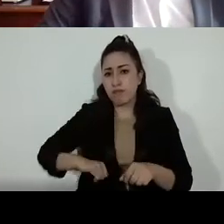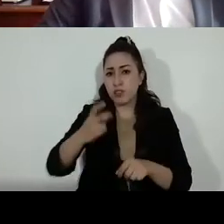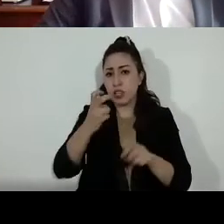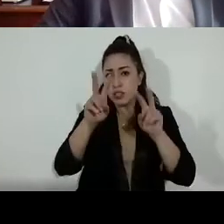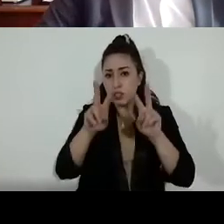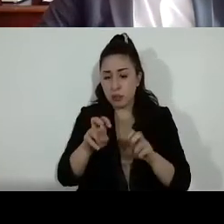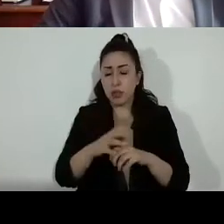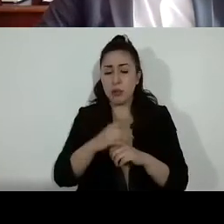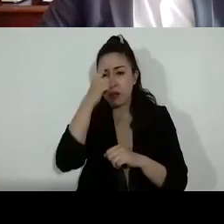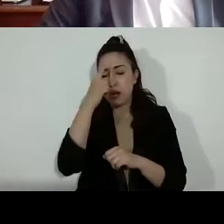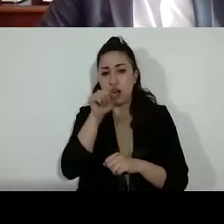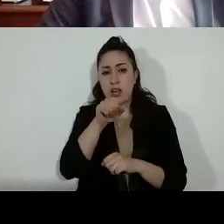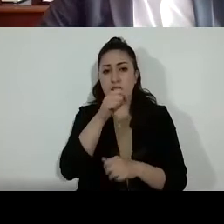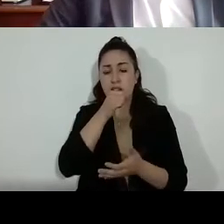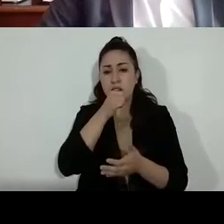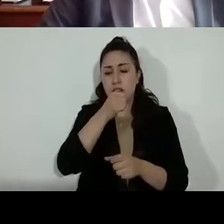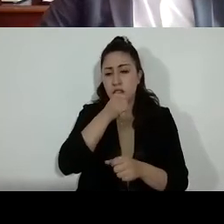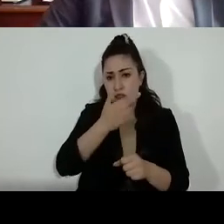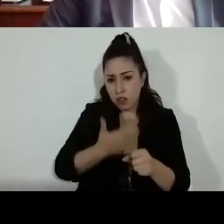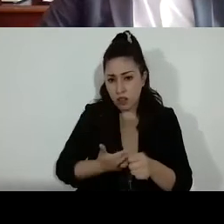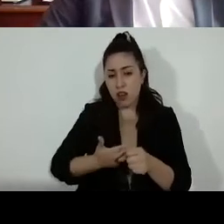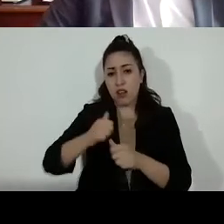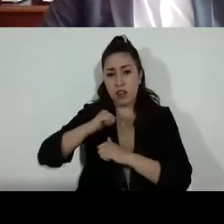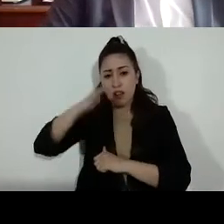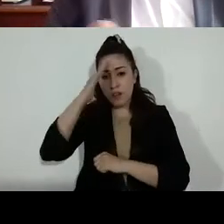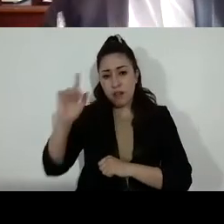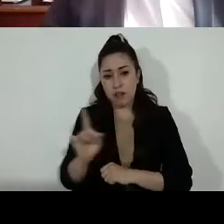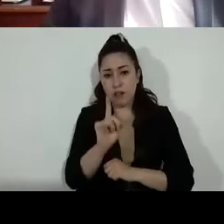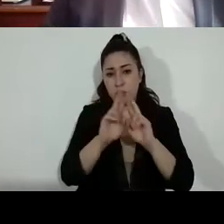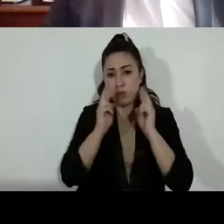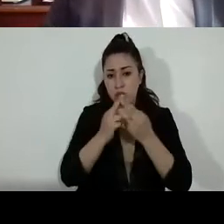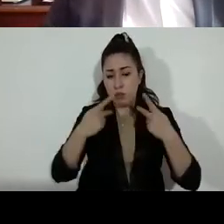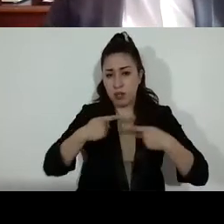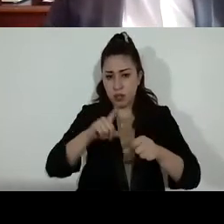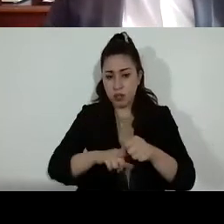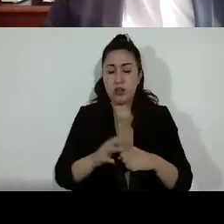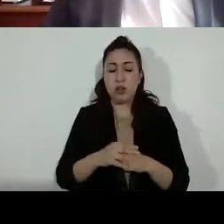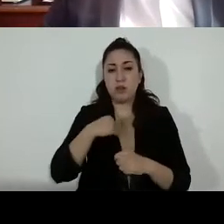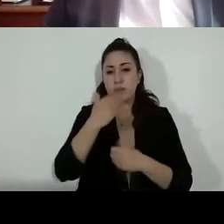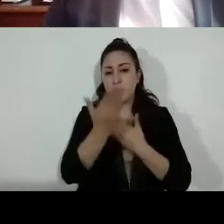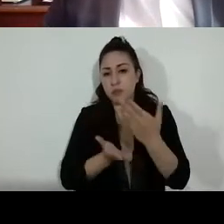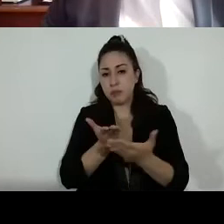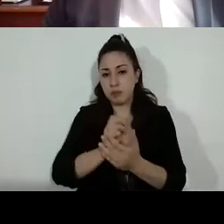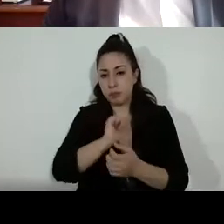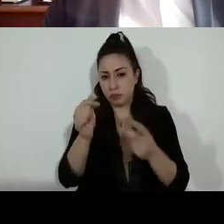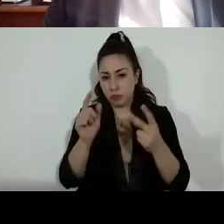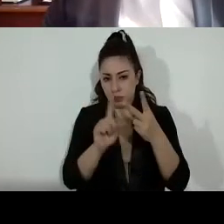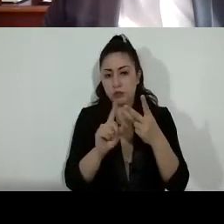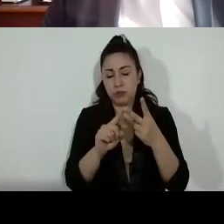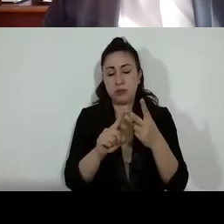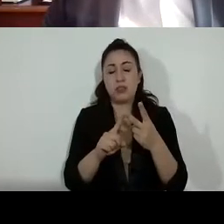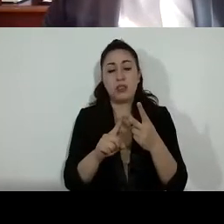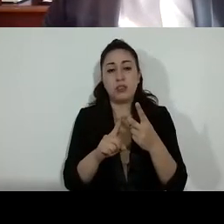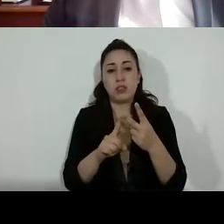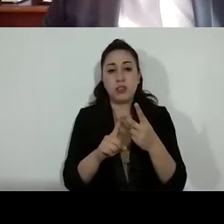el tema de administración y finanzas debería ir al Pleno. El segundo es una petición que nos